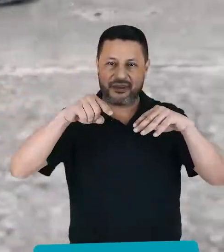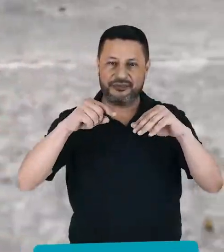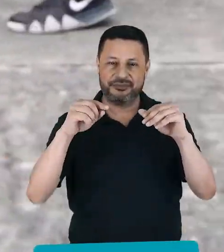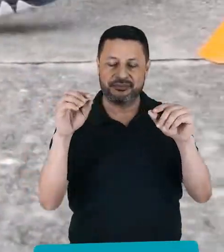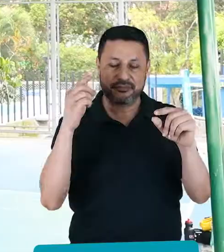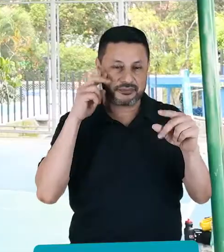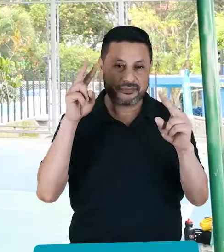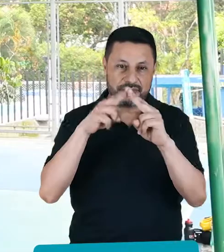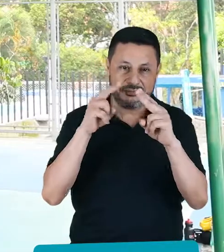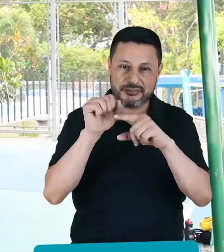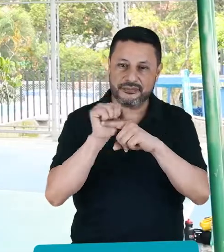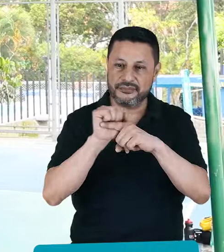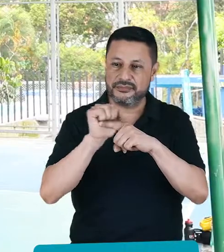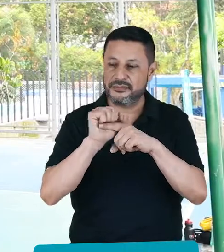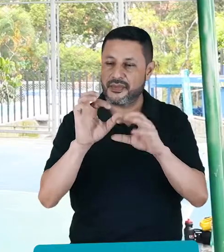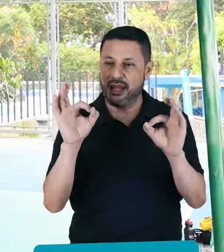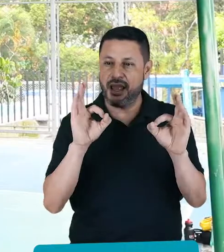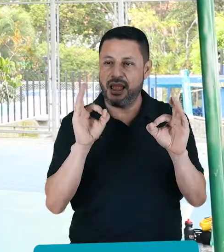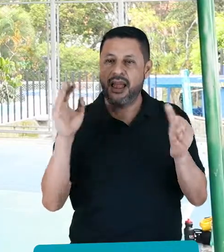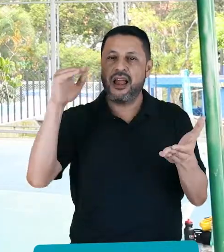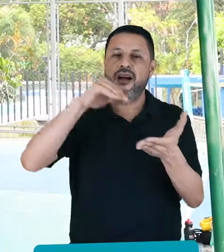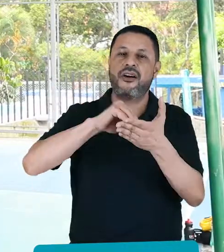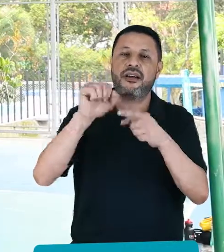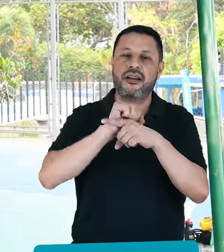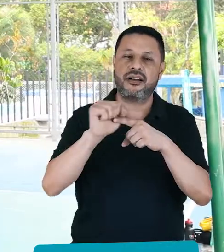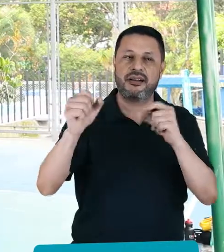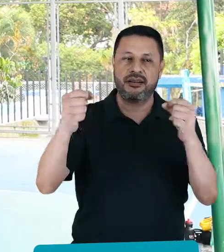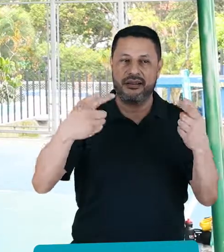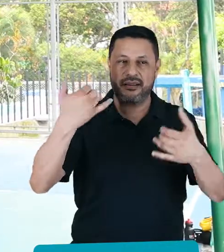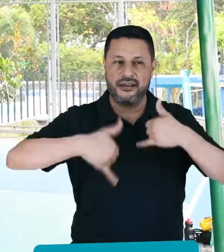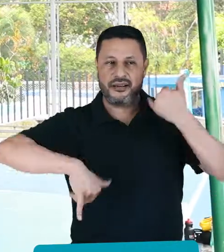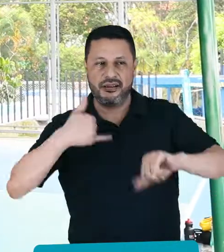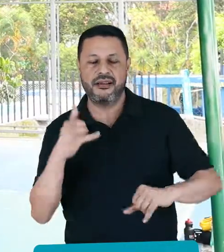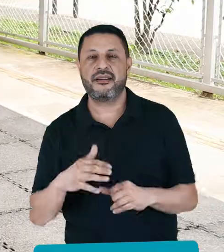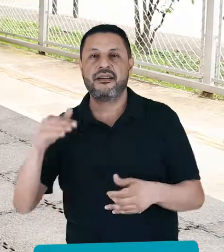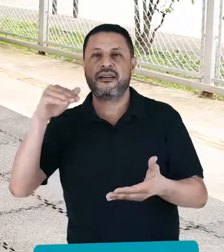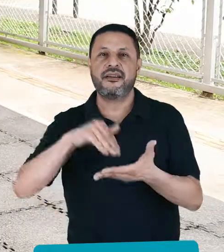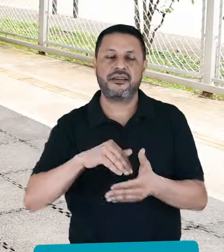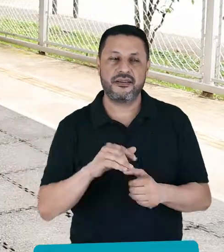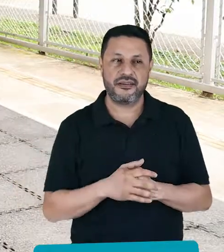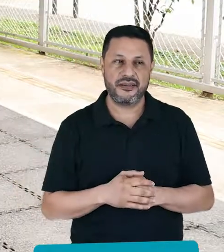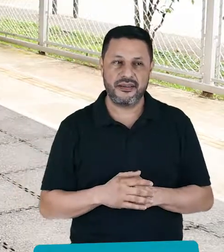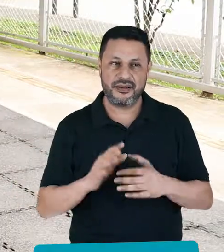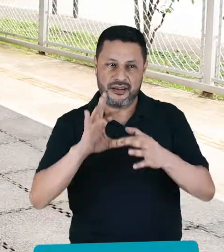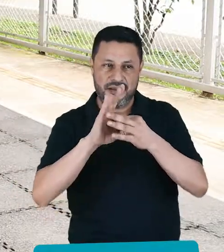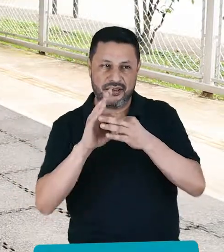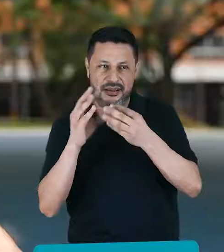6 meses sin vernos, sin entrenar, sin jugar juntos, y volver a entrenar, volver a jugar, otra vez vuelve y